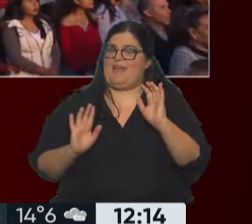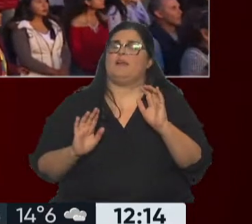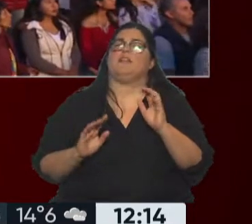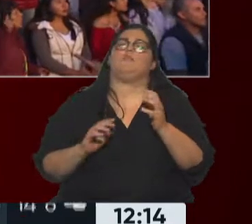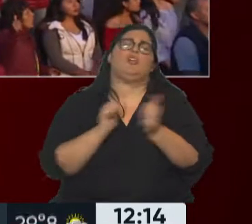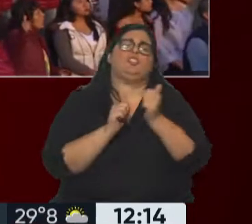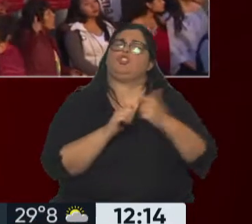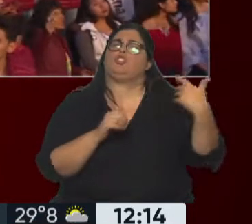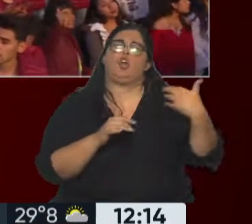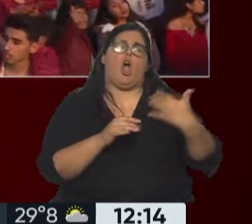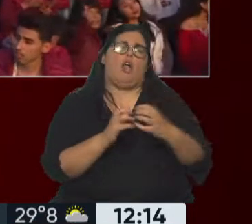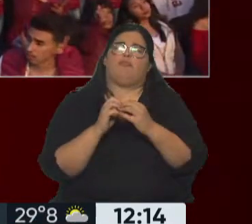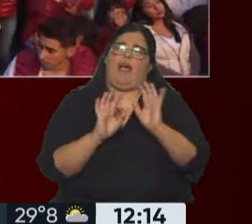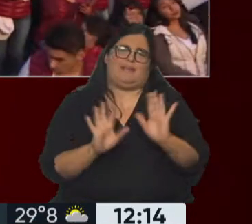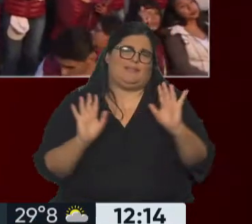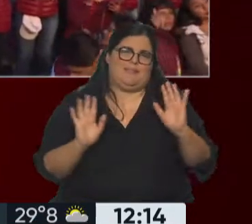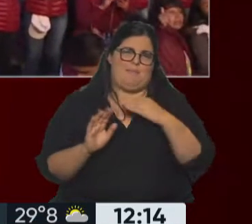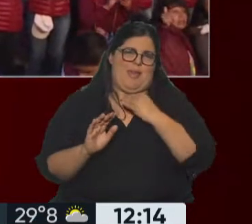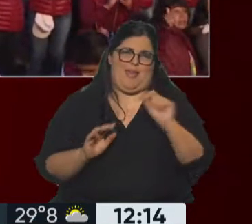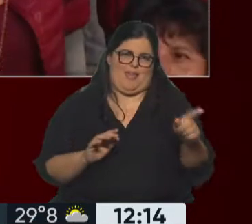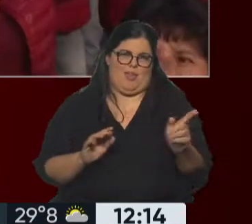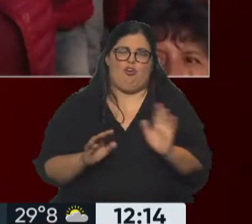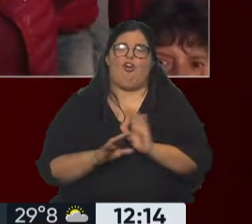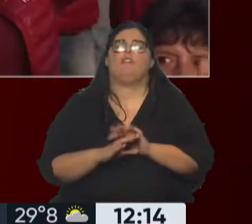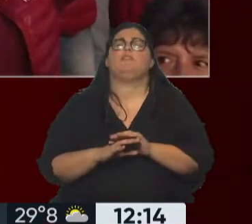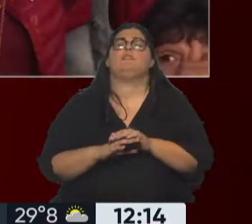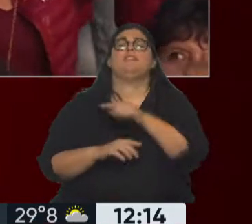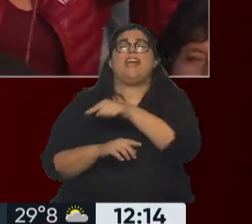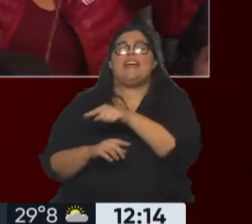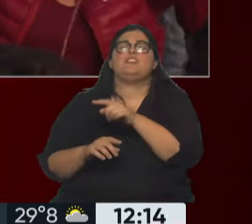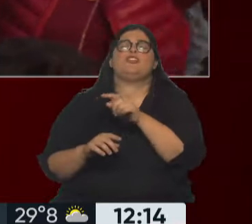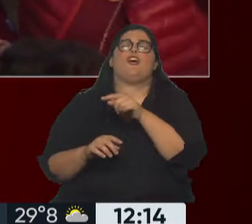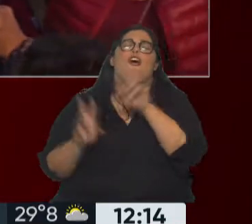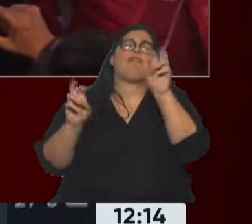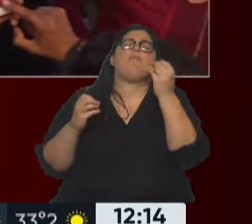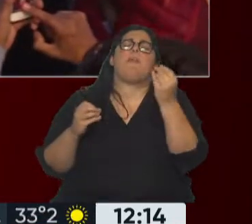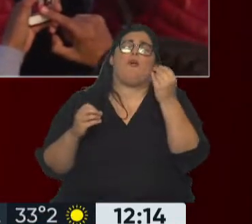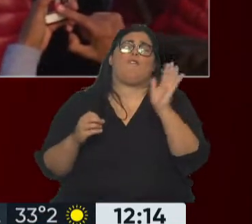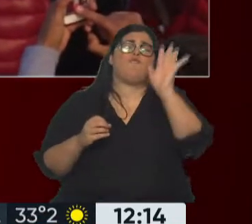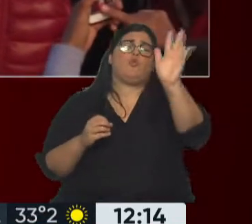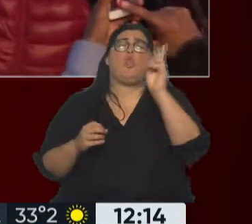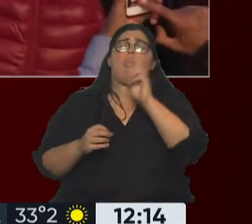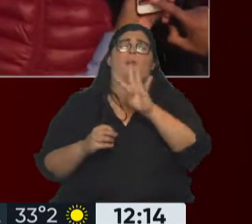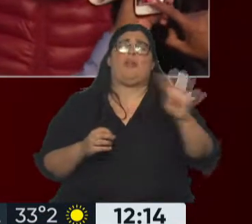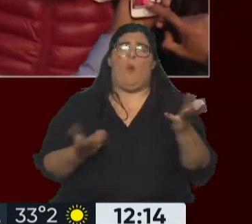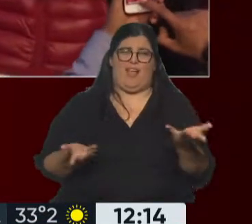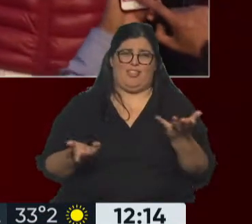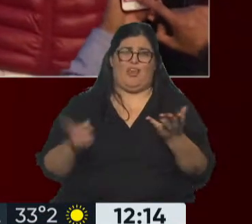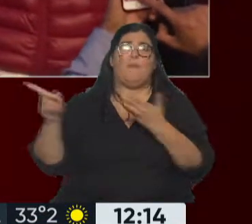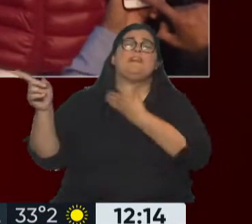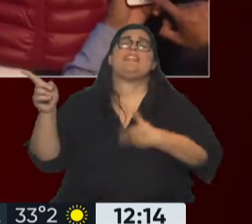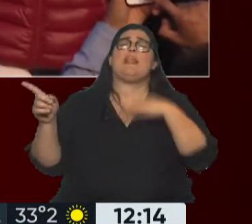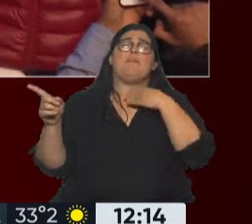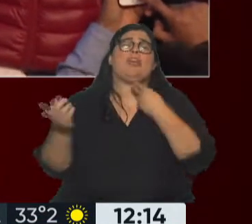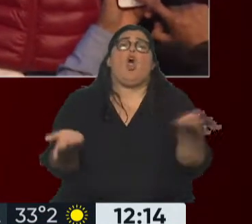fraude. Esto tiene que verse con el horizonte en el 2024, en las elecciones presidenciales. López Obrador no puede ser reelecto.